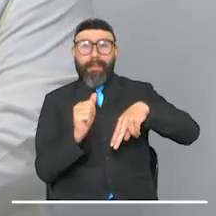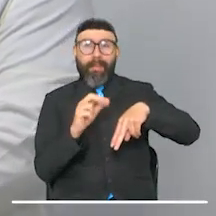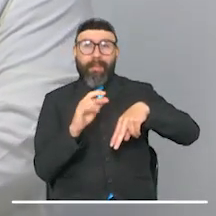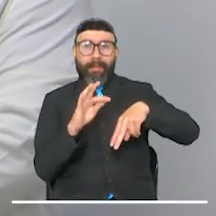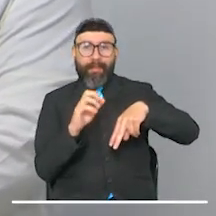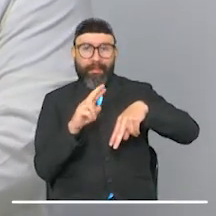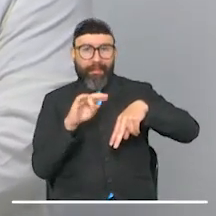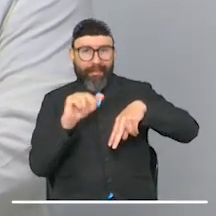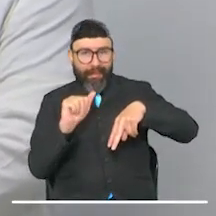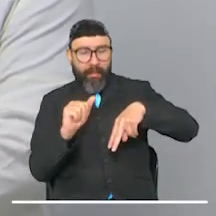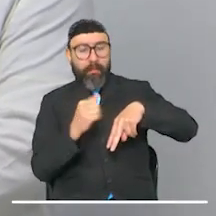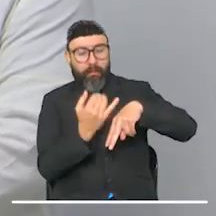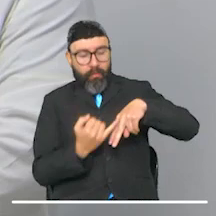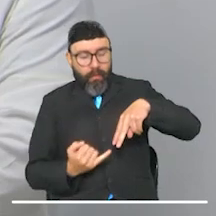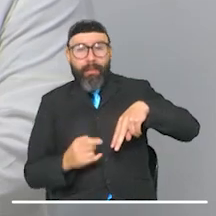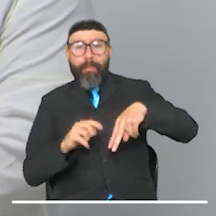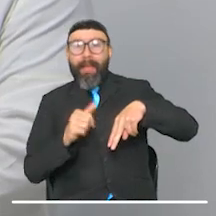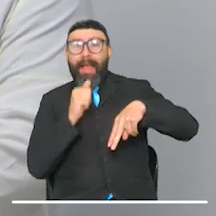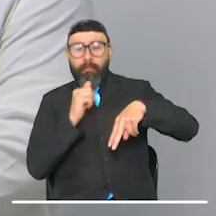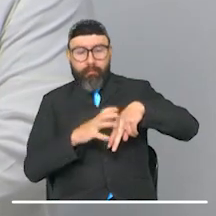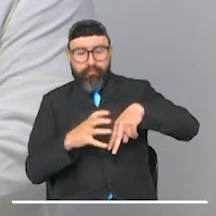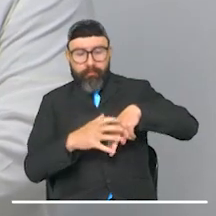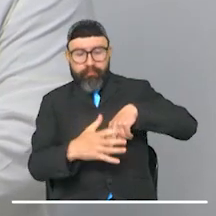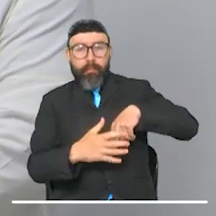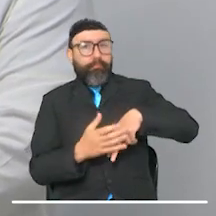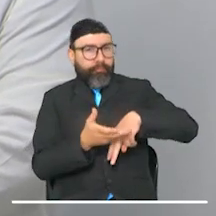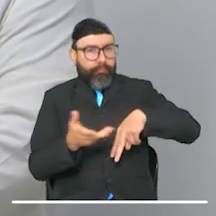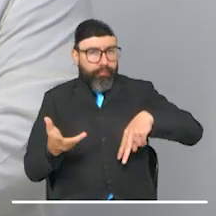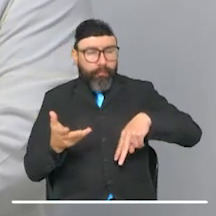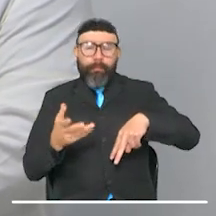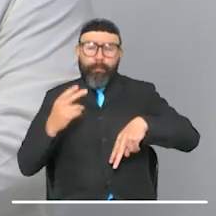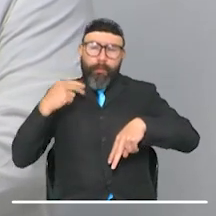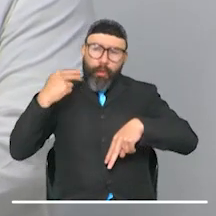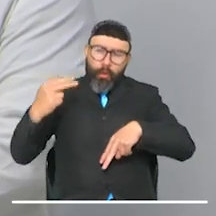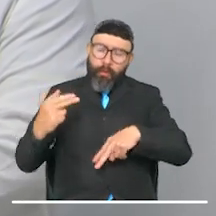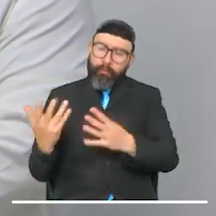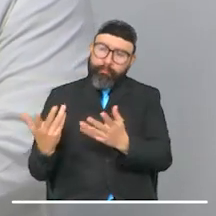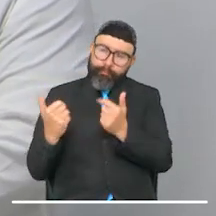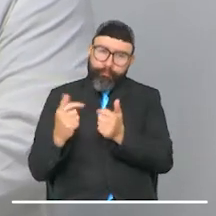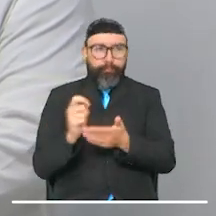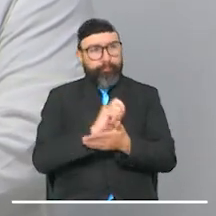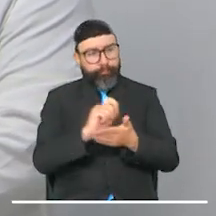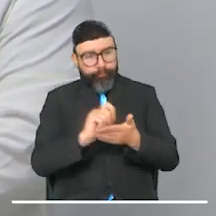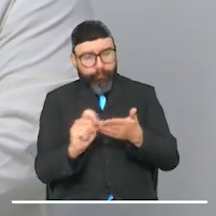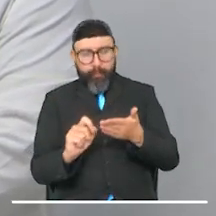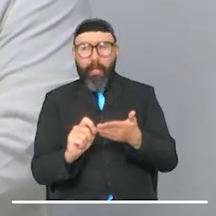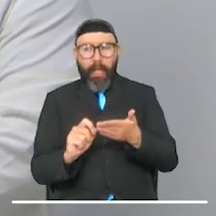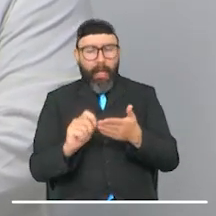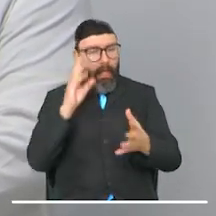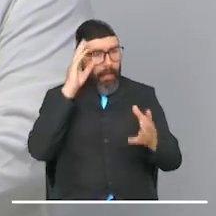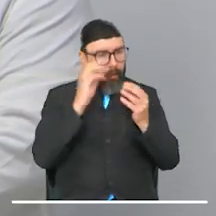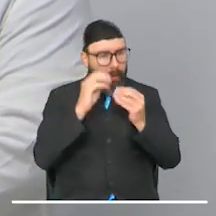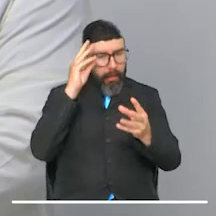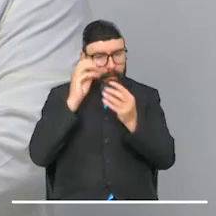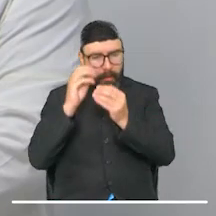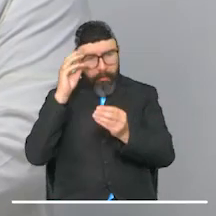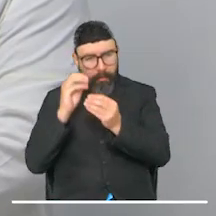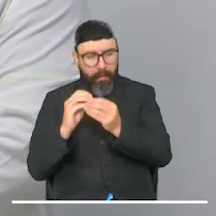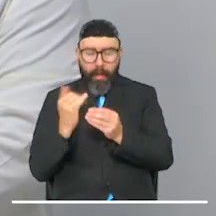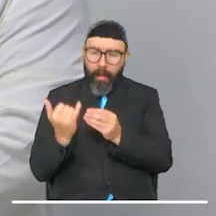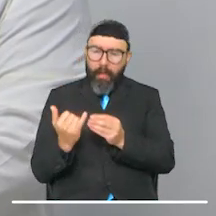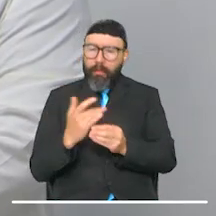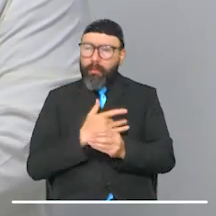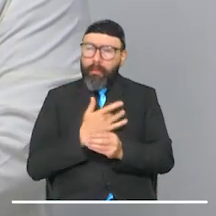linfático que en la medida que hagamos una historia clínica veamos los síntomas y también nos ayudemos de